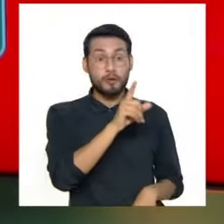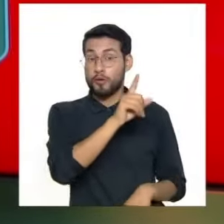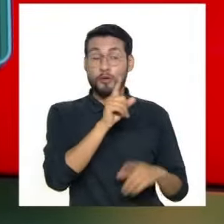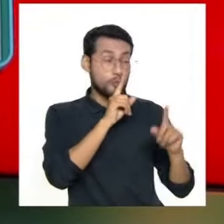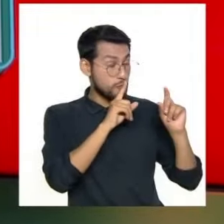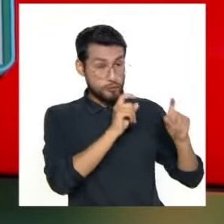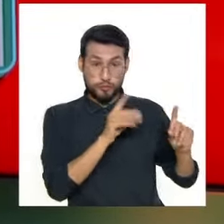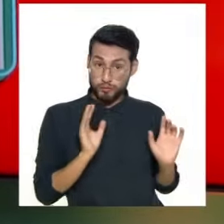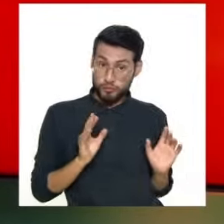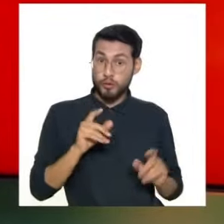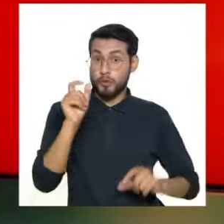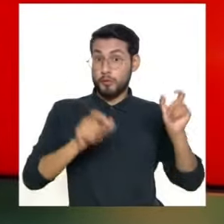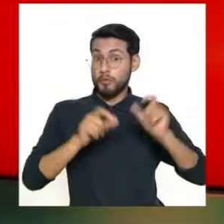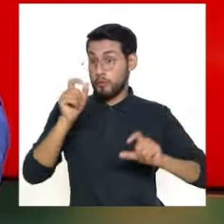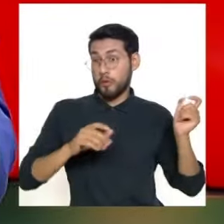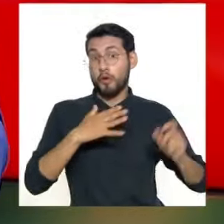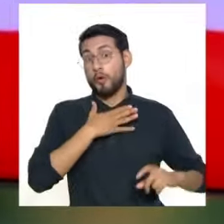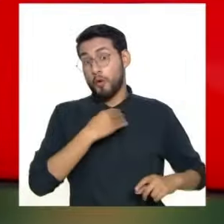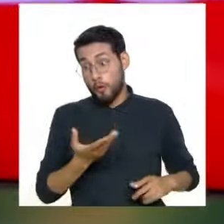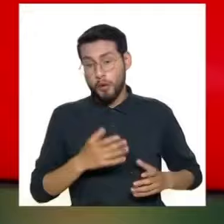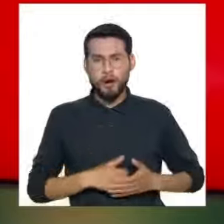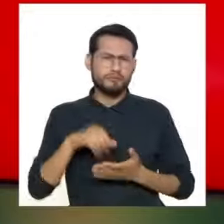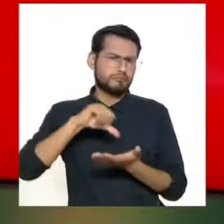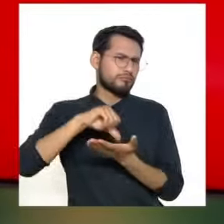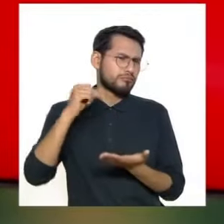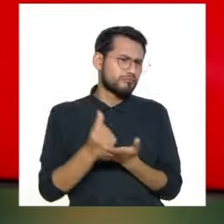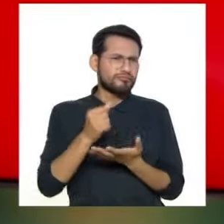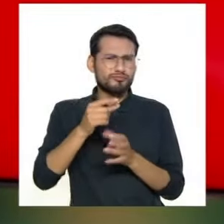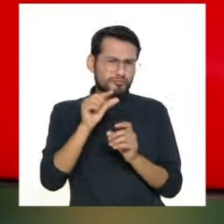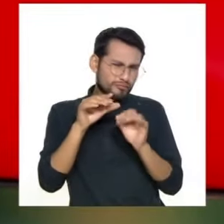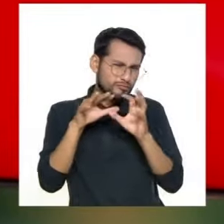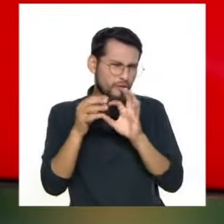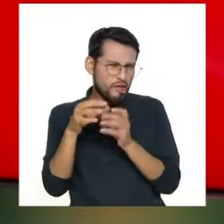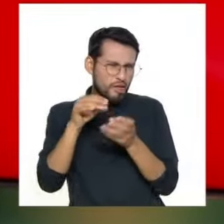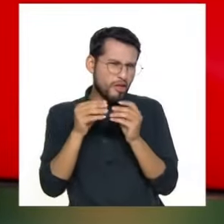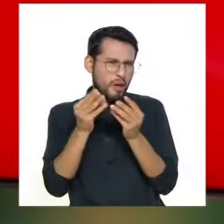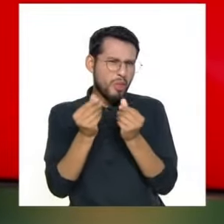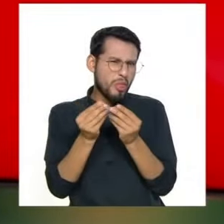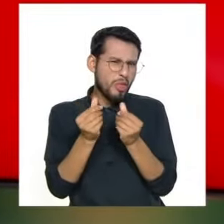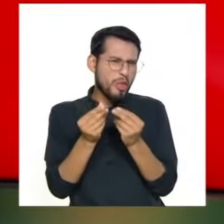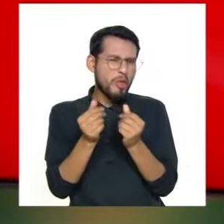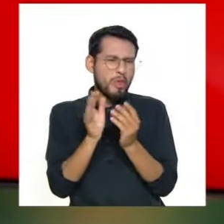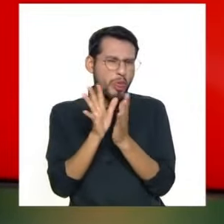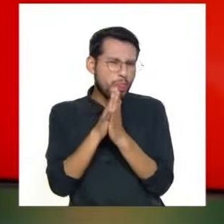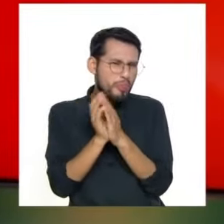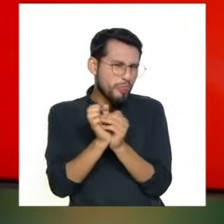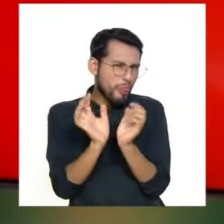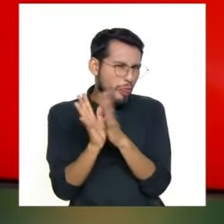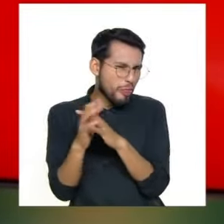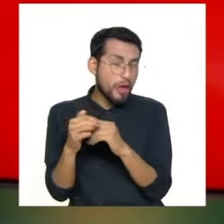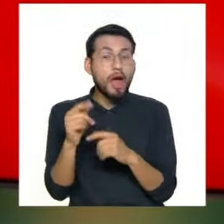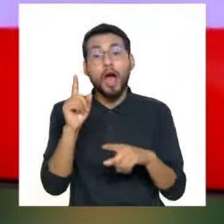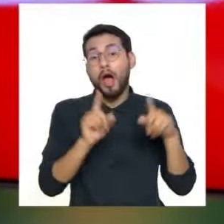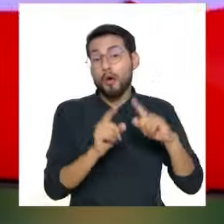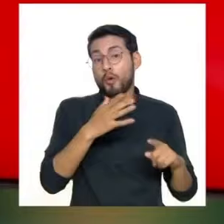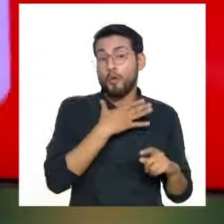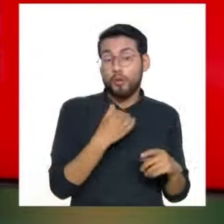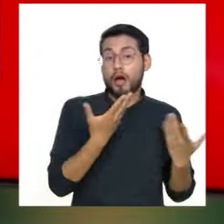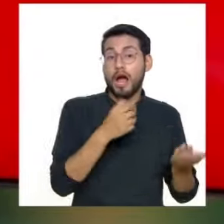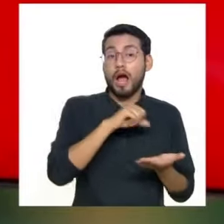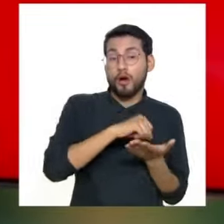pregunta no porque hay gente por ejemplo que le gusta el el arroz un poquito más más AC cotudo un poquito así medio bizcochón así hay gente que le gusta el